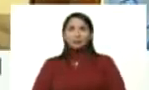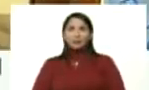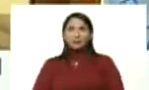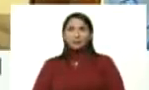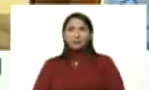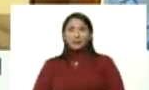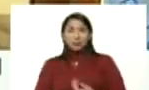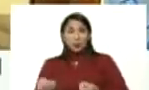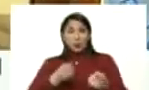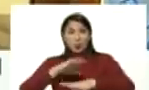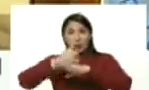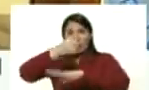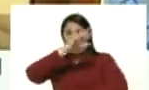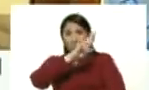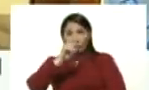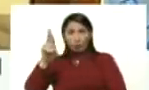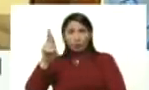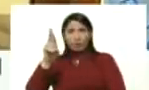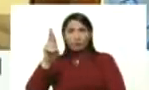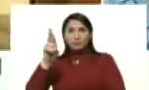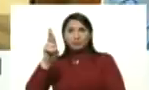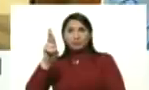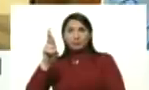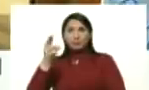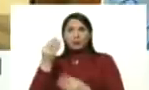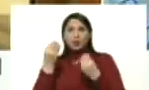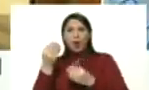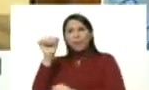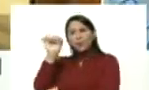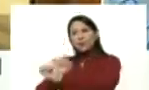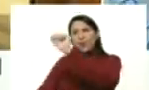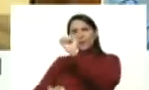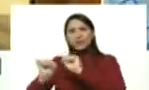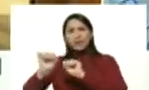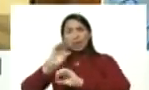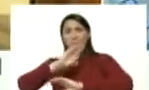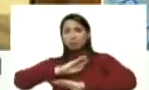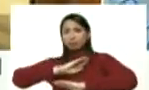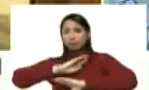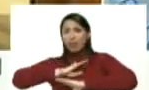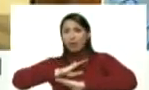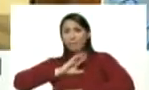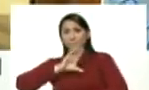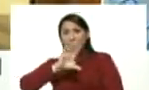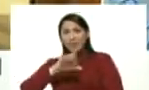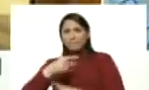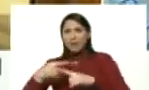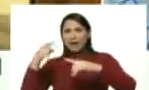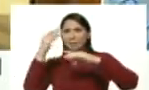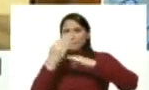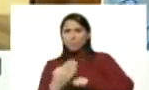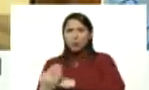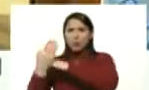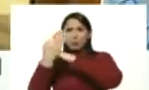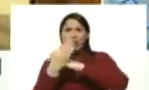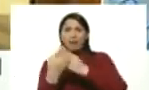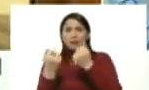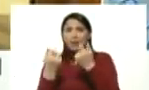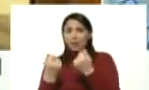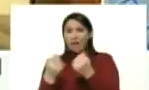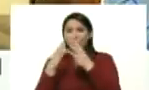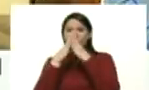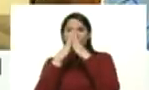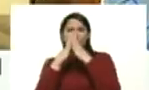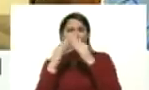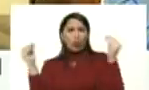La Contraloría General de la República, como defensora de los bienes de la nación para proteger el patrimonio de todas